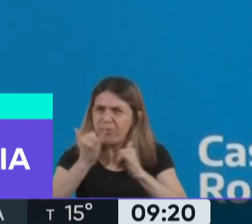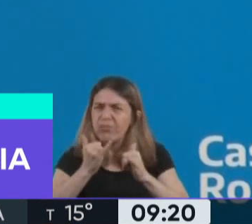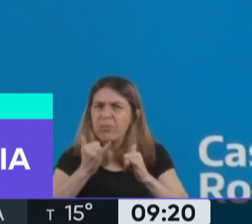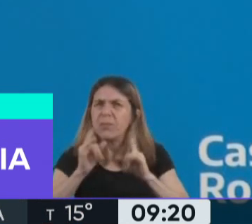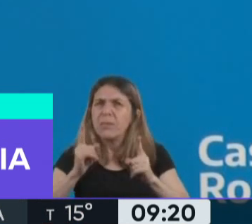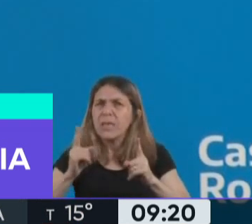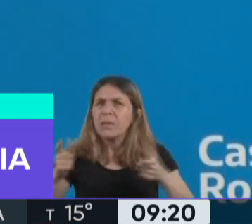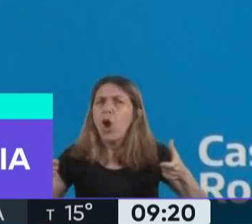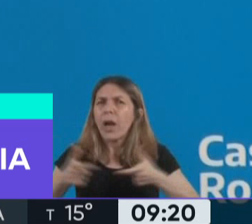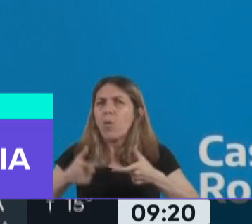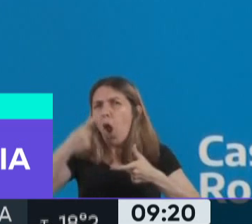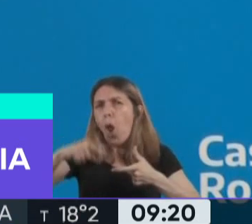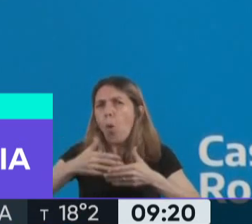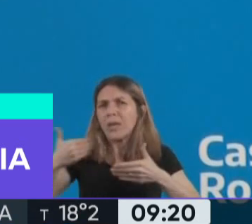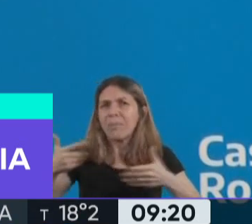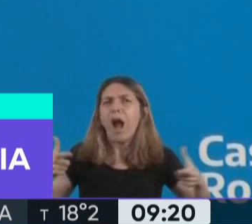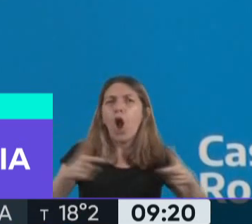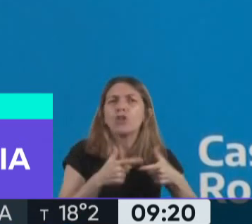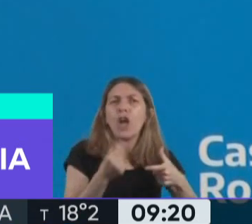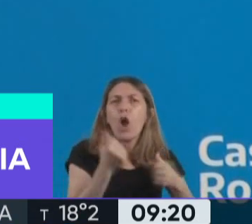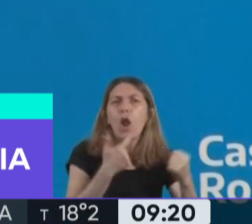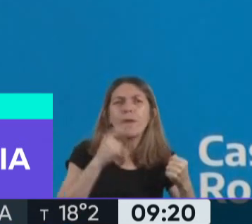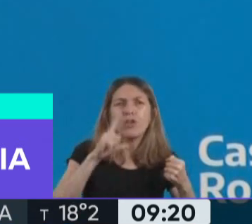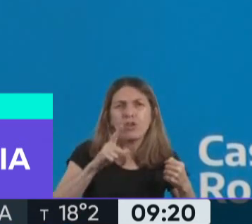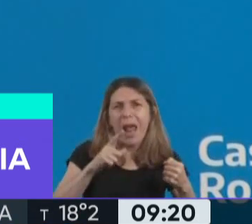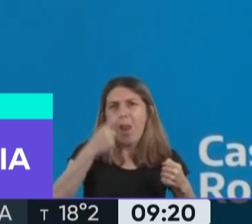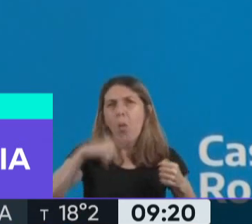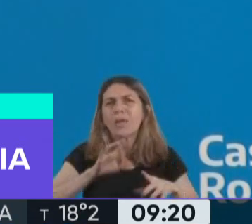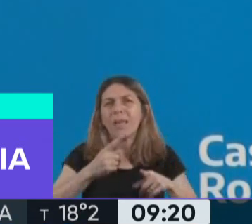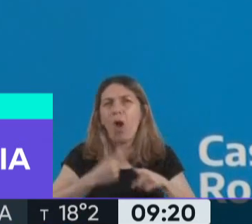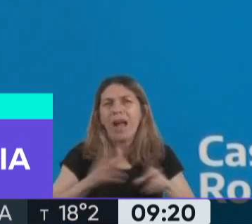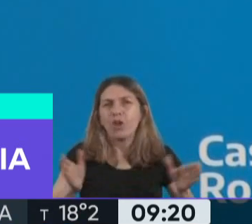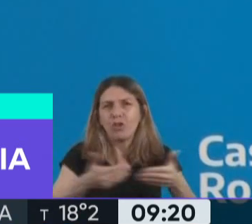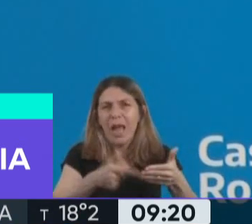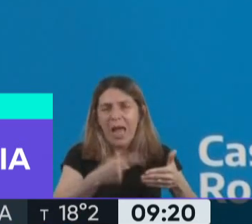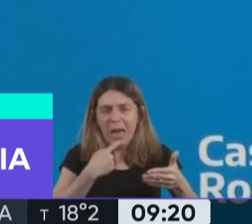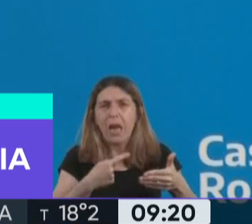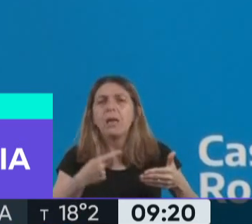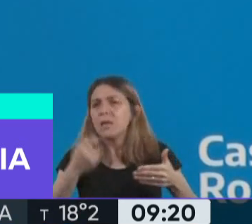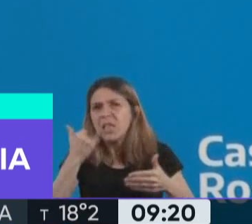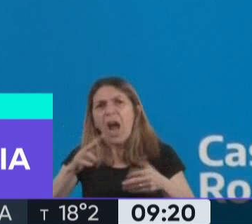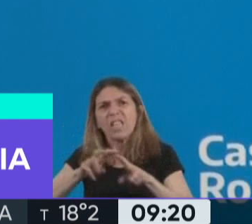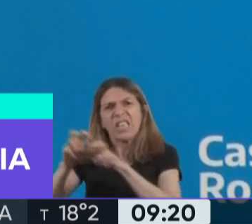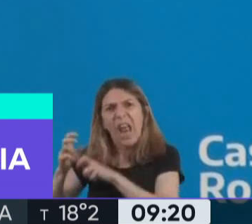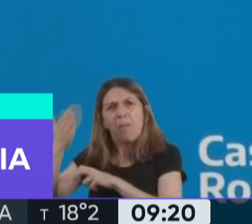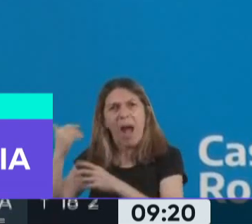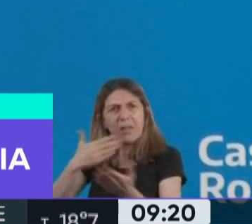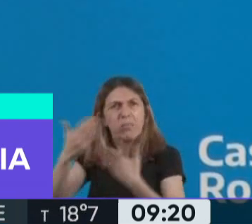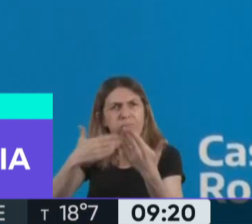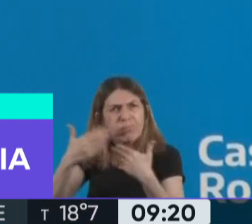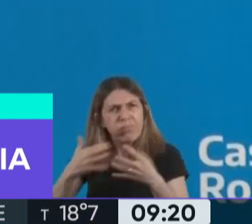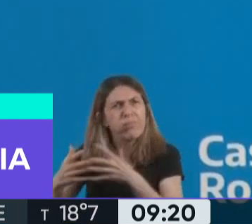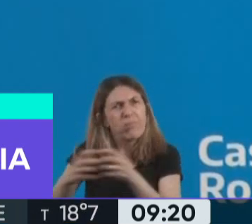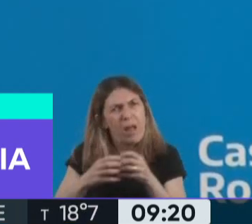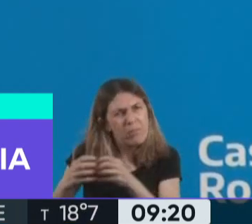del año de la reunión del Consejo Económico y Social, donde planteó que todos estos temas son los que se han venido trabajando en el Consejo Económico y Social y que son de